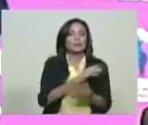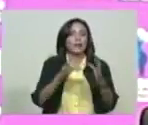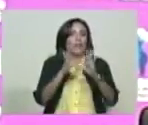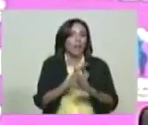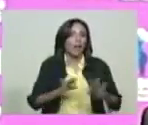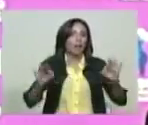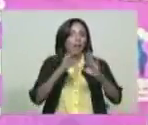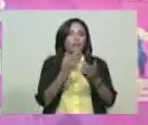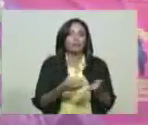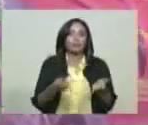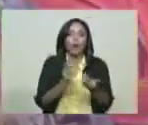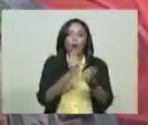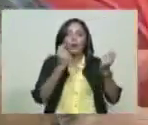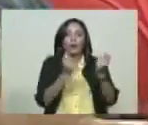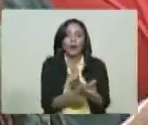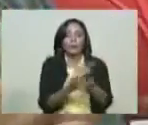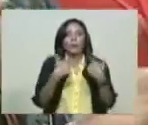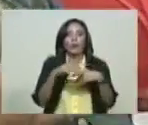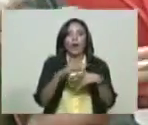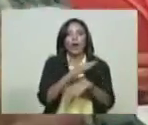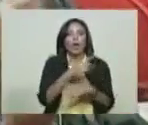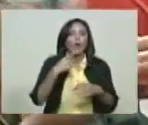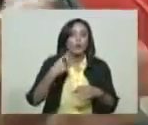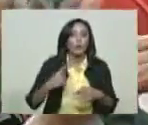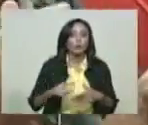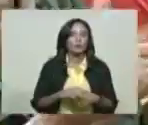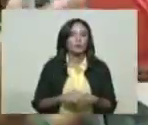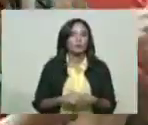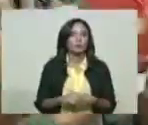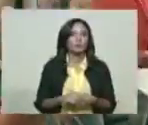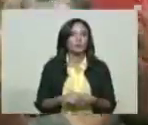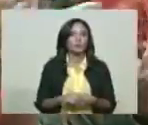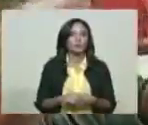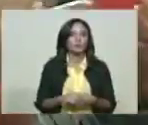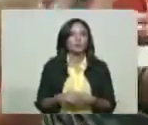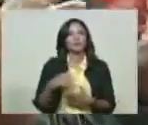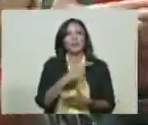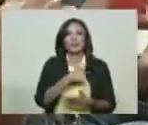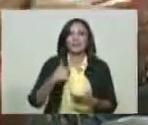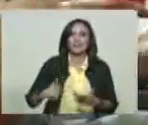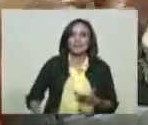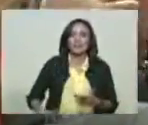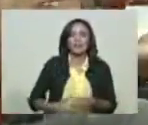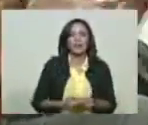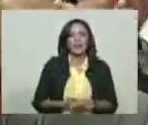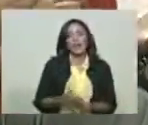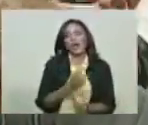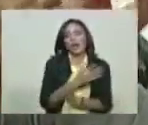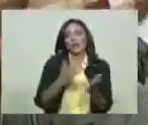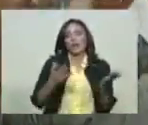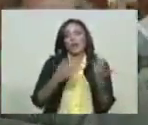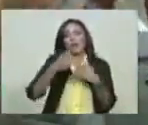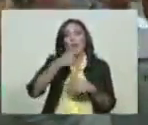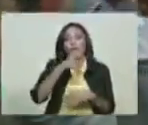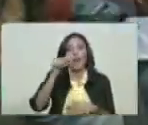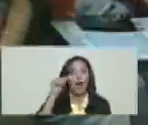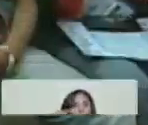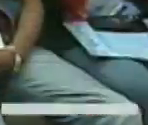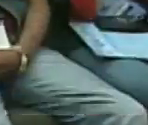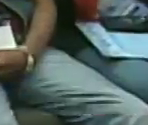revertir lo que existe una poderosa rusia ya existe una poderosa china que asiste un poder en el asia